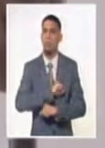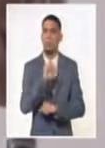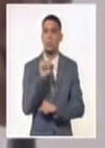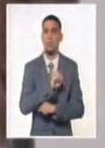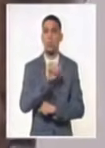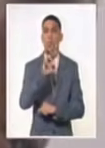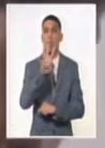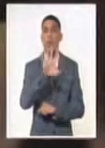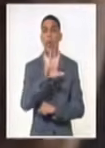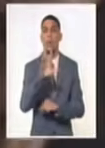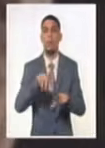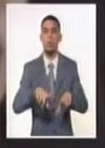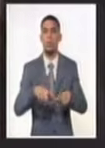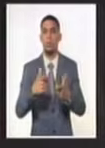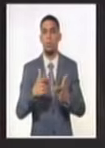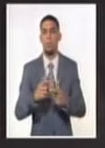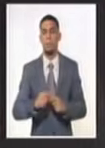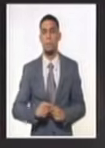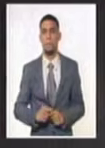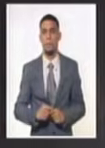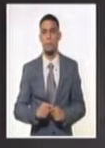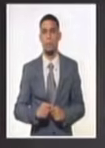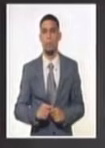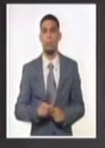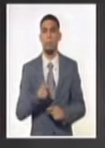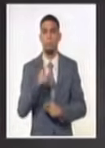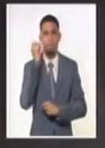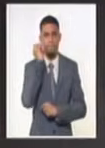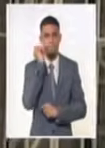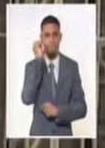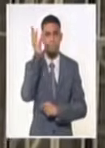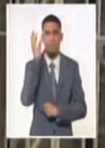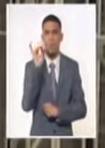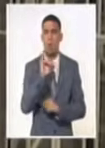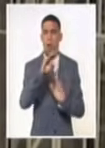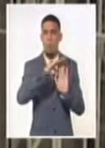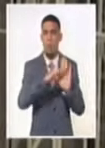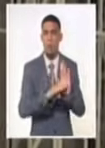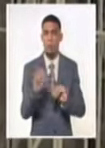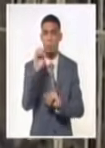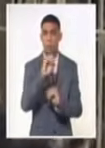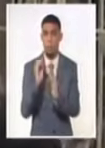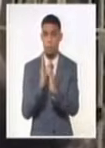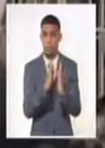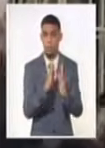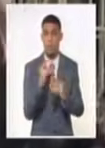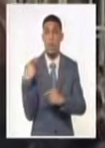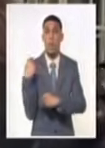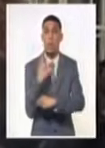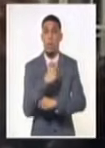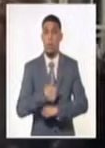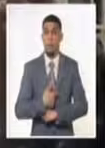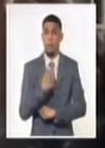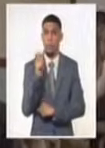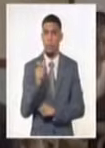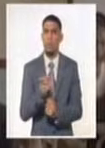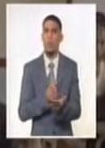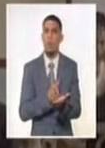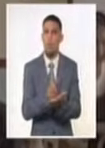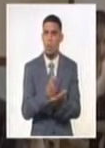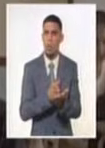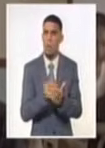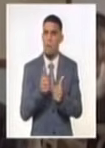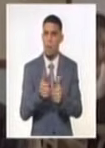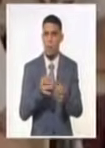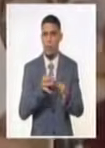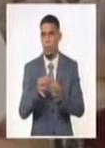50 de nuestra institución. Con creatividad y medidas reorganizativas, la enseñanza artística continúa con la formación de las nuevas generaciones